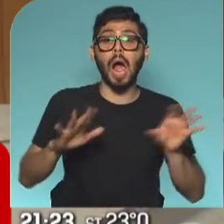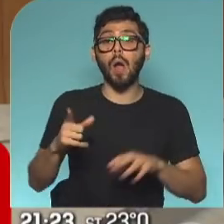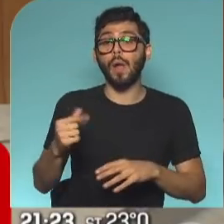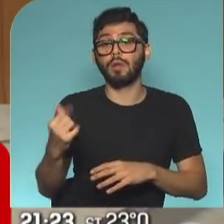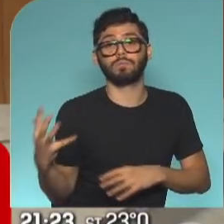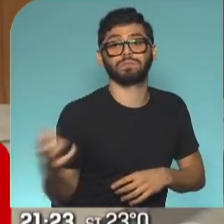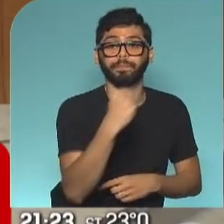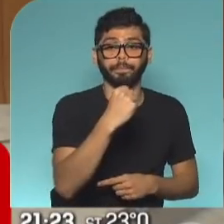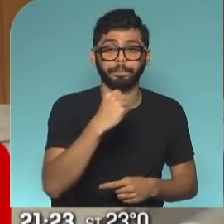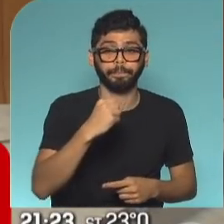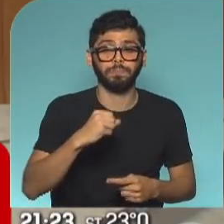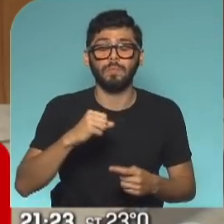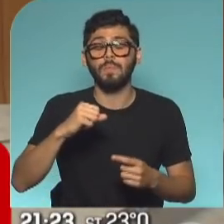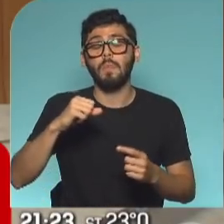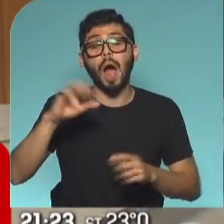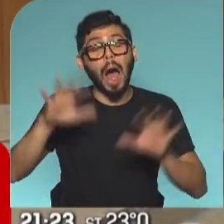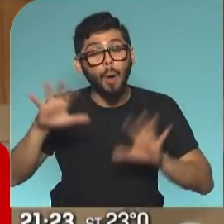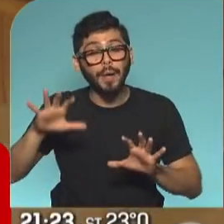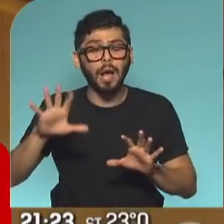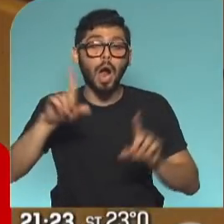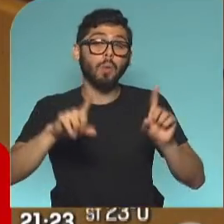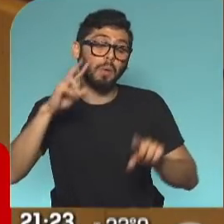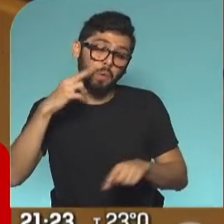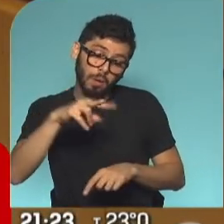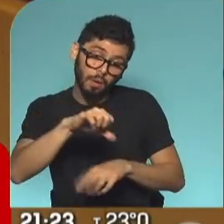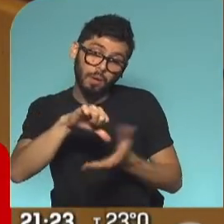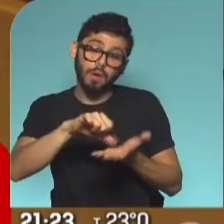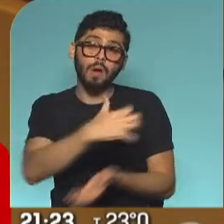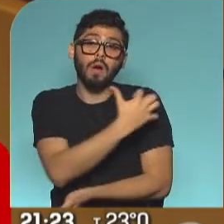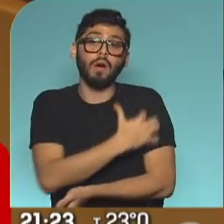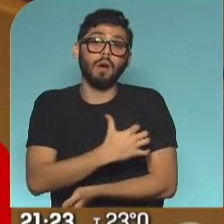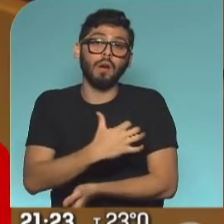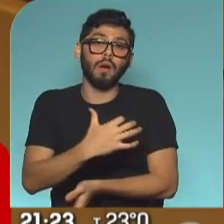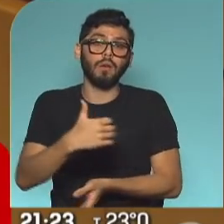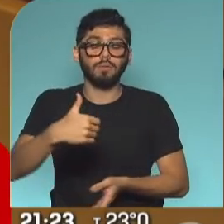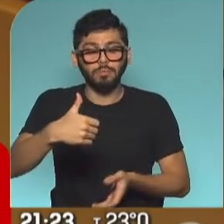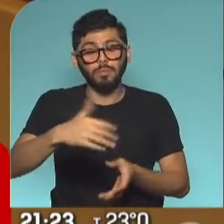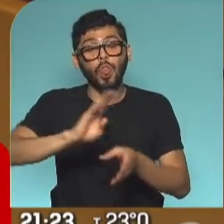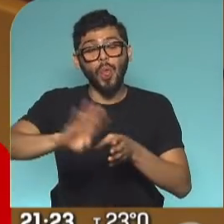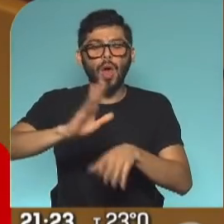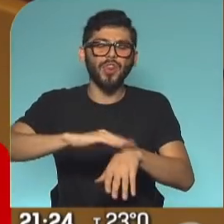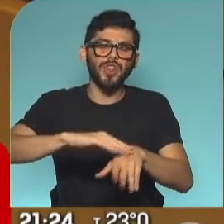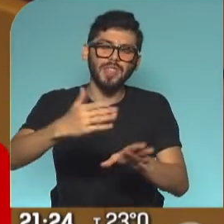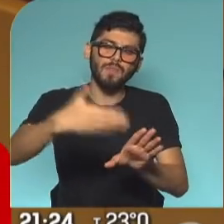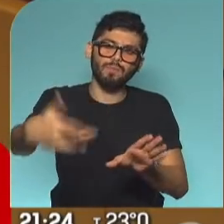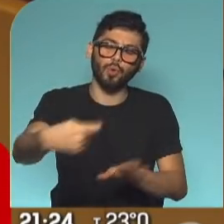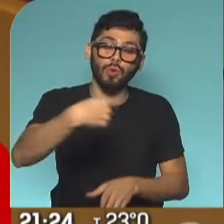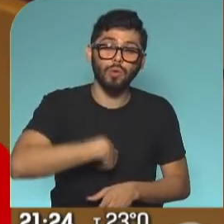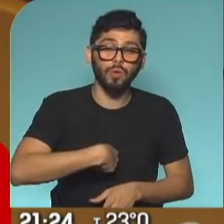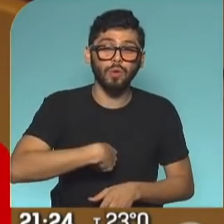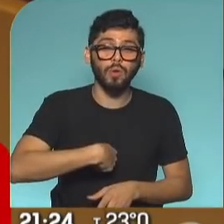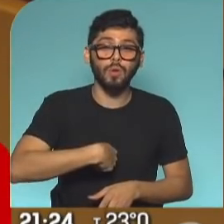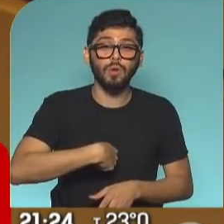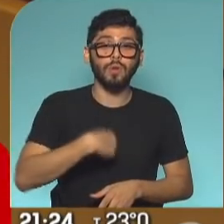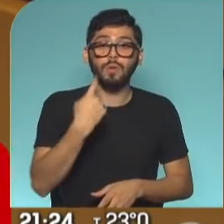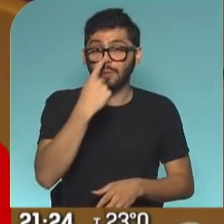quitas. A veces alguien se acuerda de ellos y les dan más tiempo para pagar sus deudas. Pero en el medio estamos los países